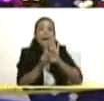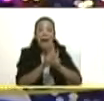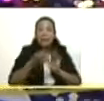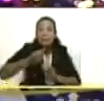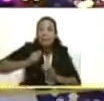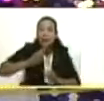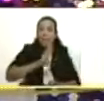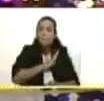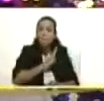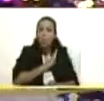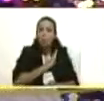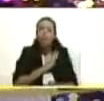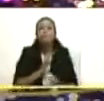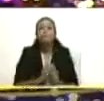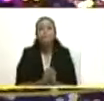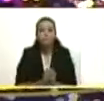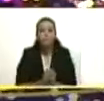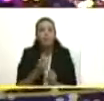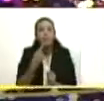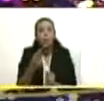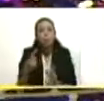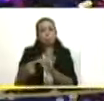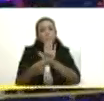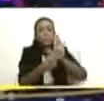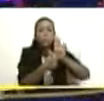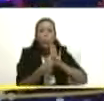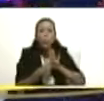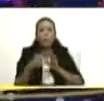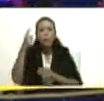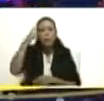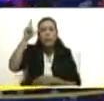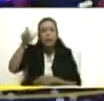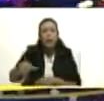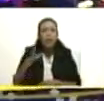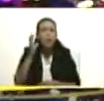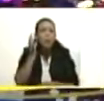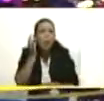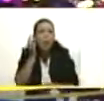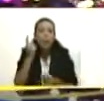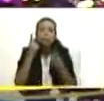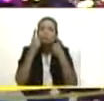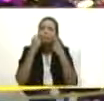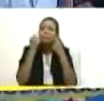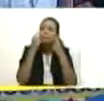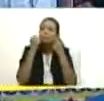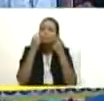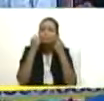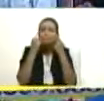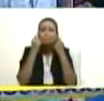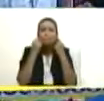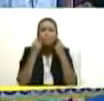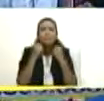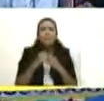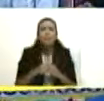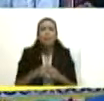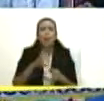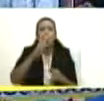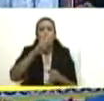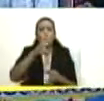mano. Bueno, ahí le estuve mostrando a esta niña, Wesley, lloró, Wesley...